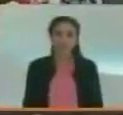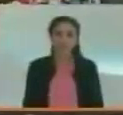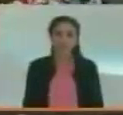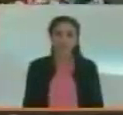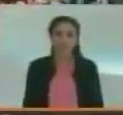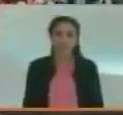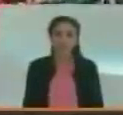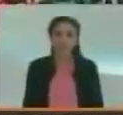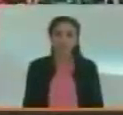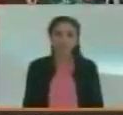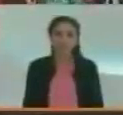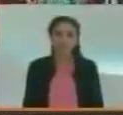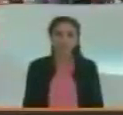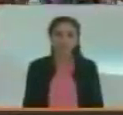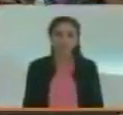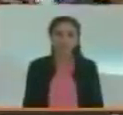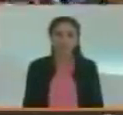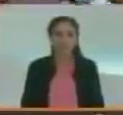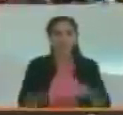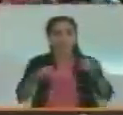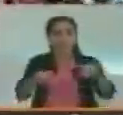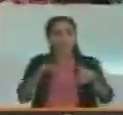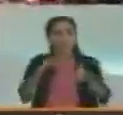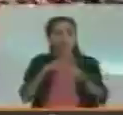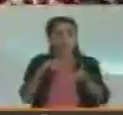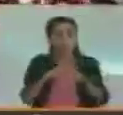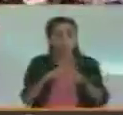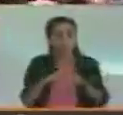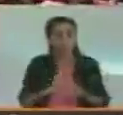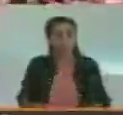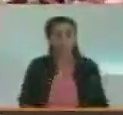Bueno, en Carabobo se sacaron